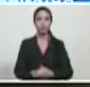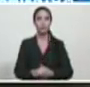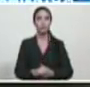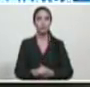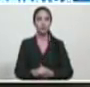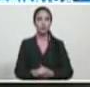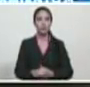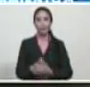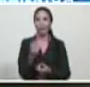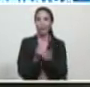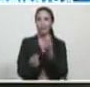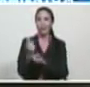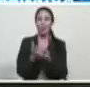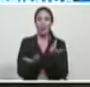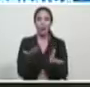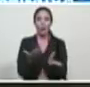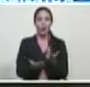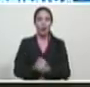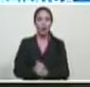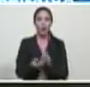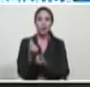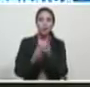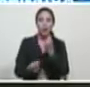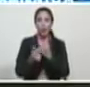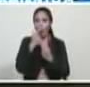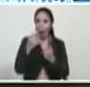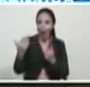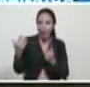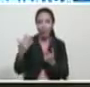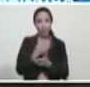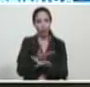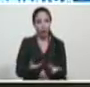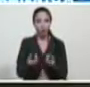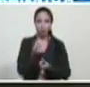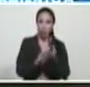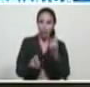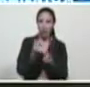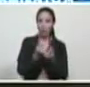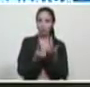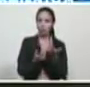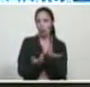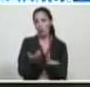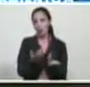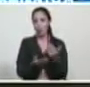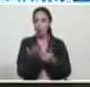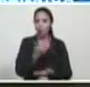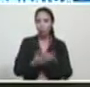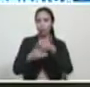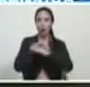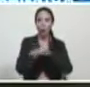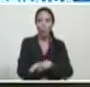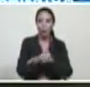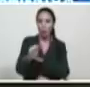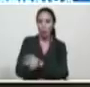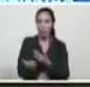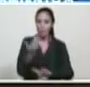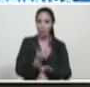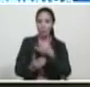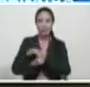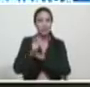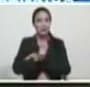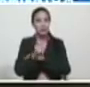de dinero que estaba disponible para traer las medicinas que necesita el país.